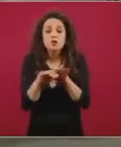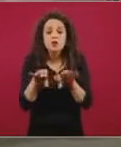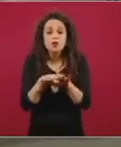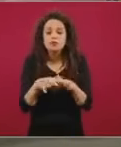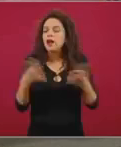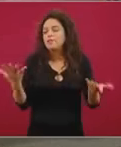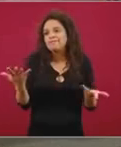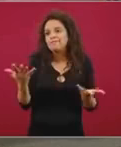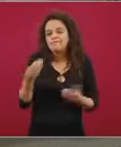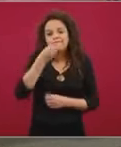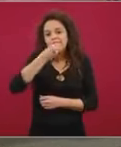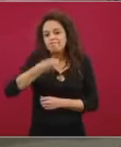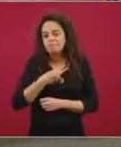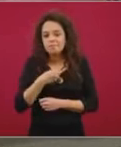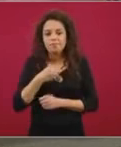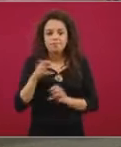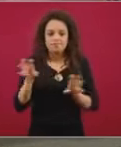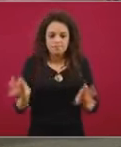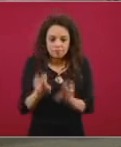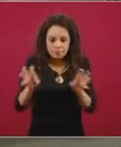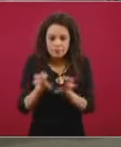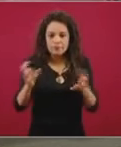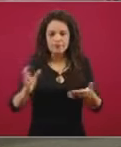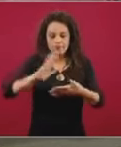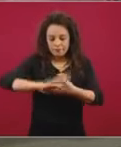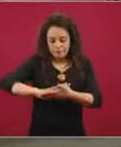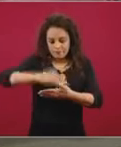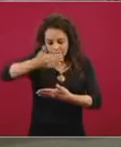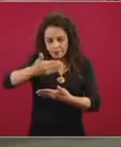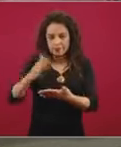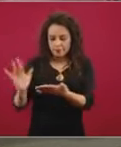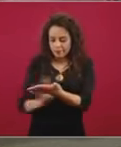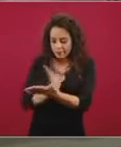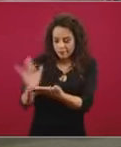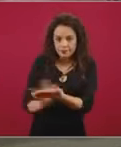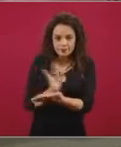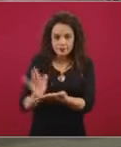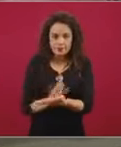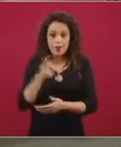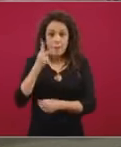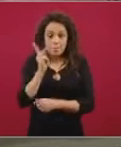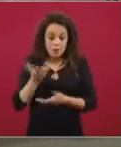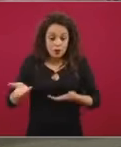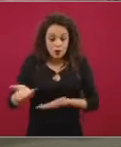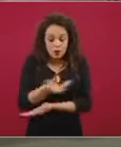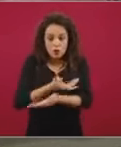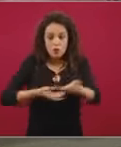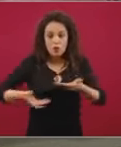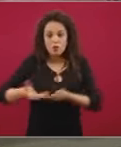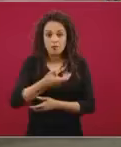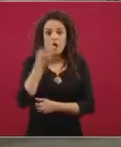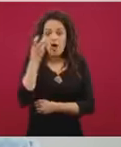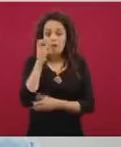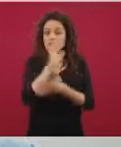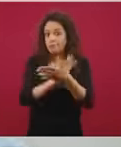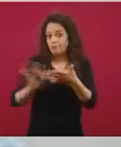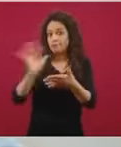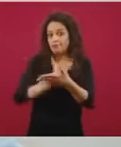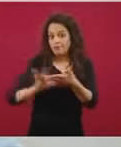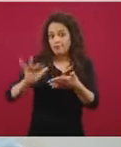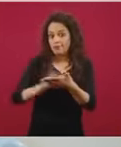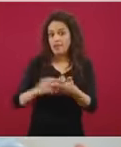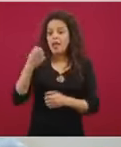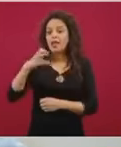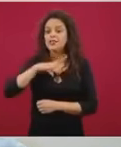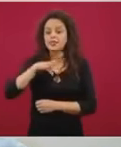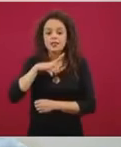computadora o vía la tablet o vía lo que sea, vía digital, pero comparten una lectura entre varios y se genera una comunidad.